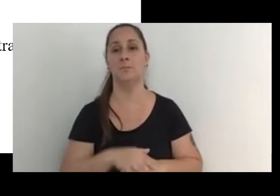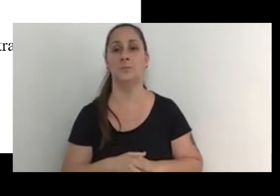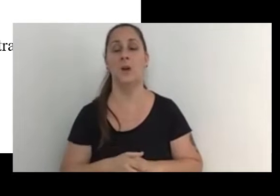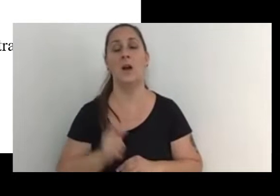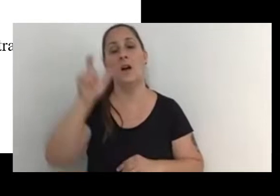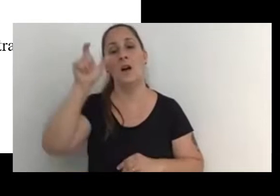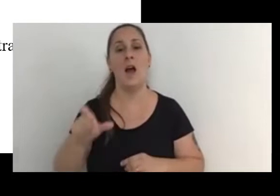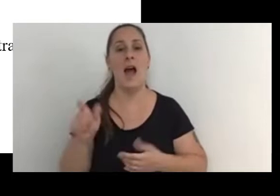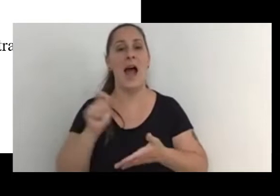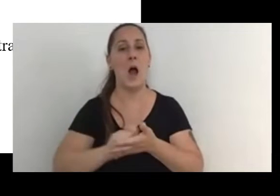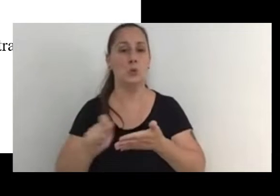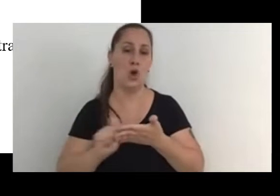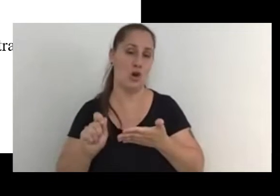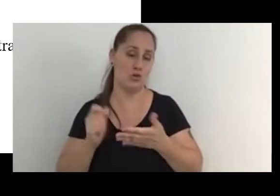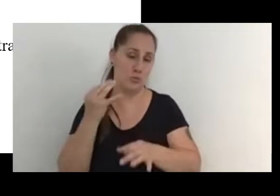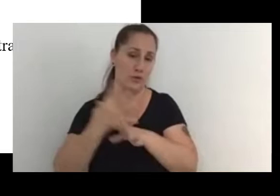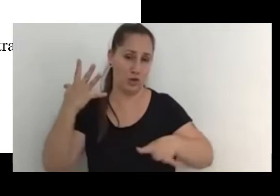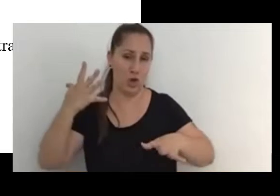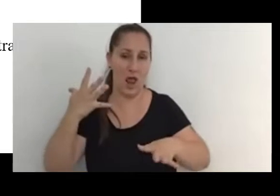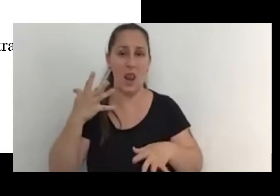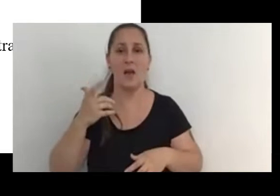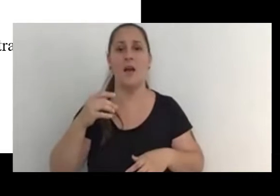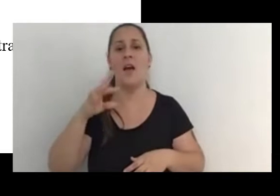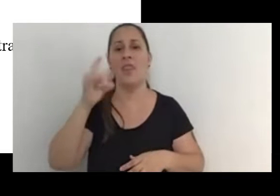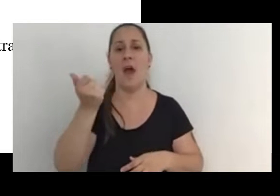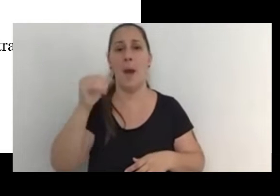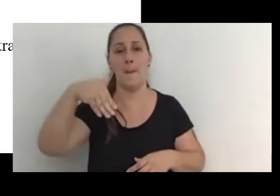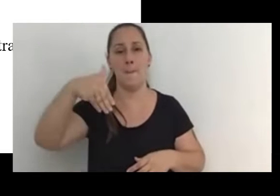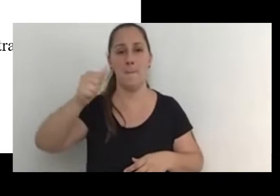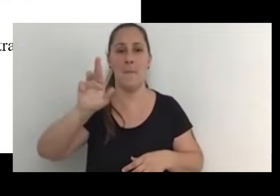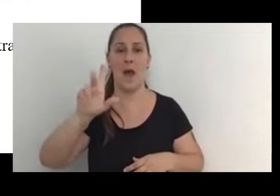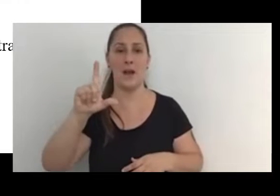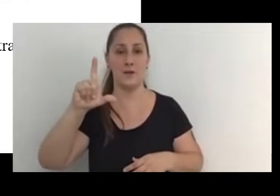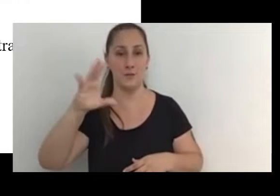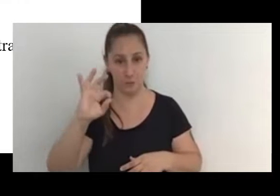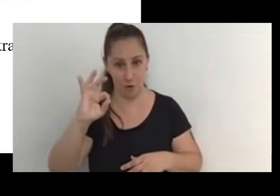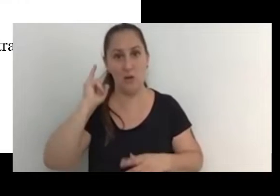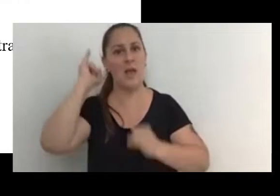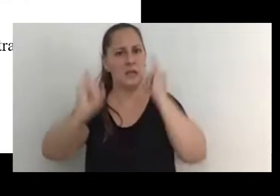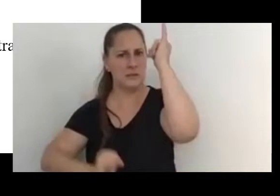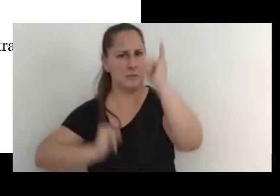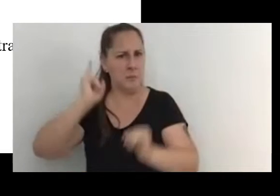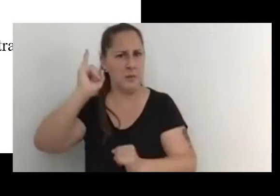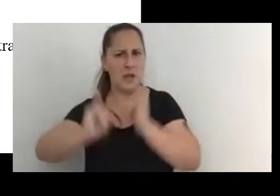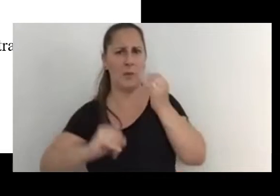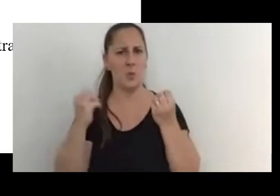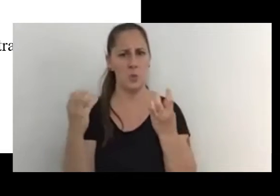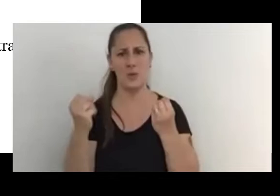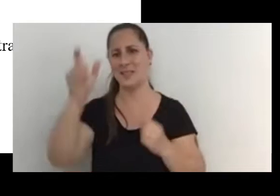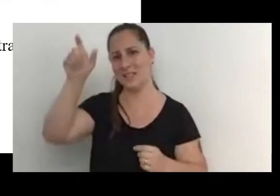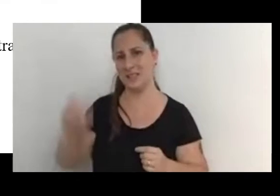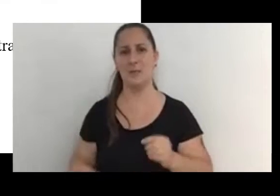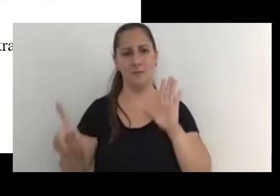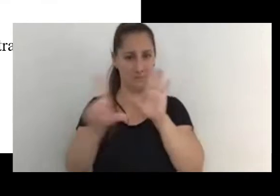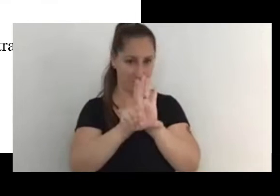un maestro, que es el doctor Damarco, y él explicaba muy bien: si el legislador hubiera